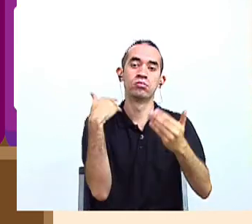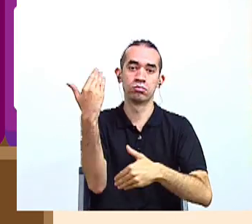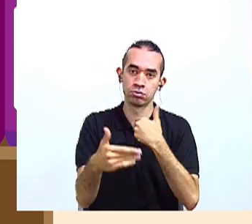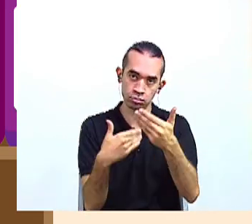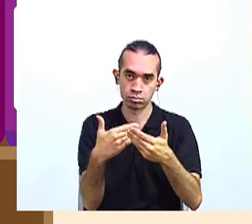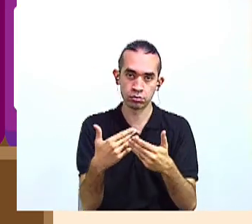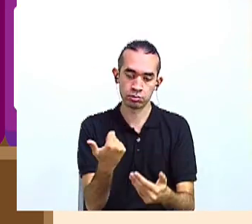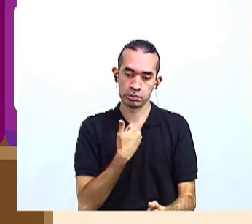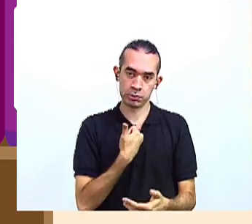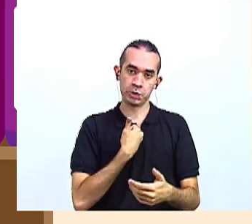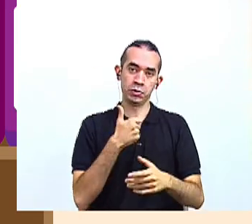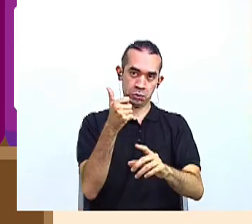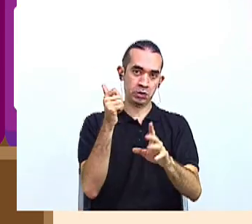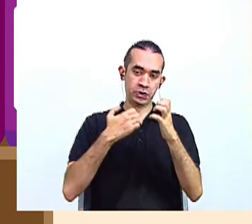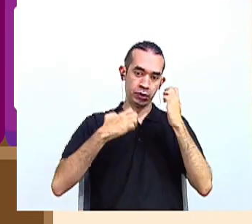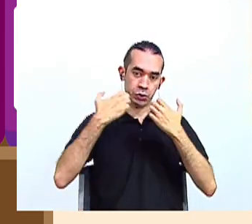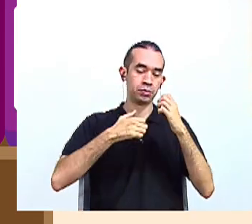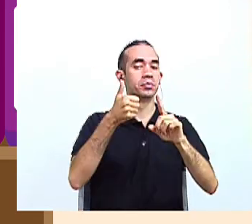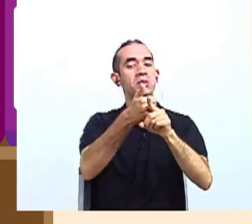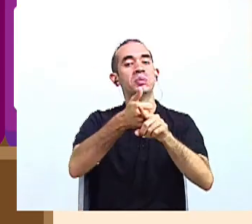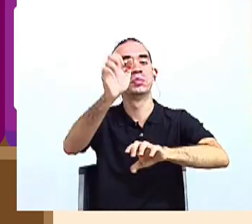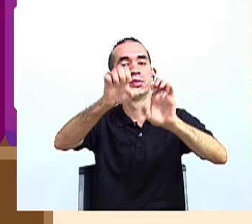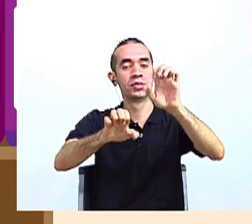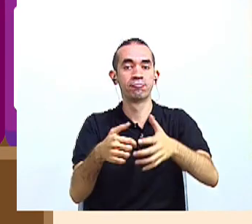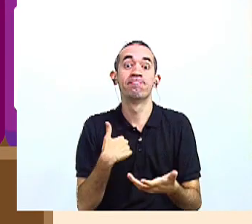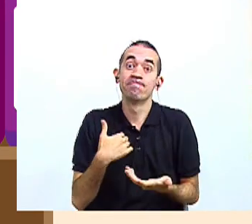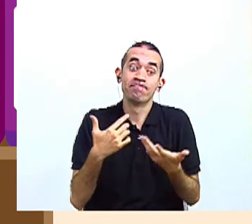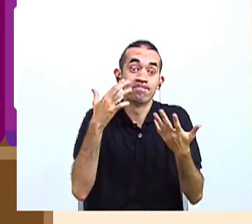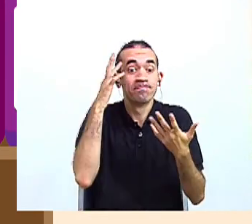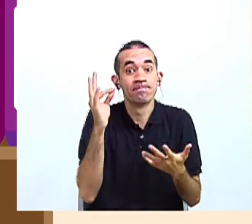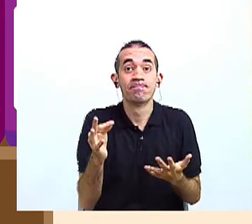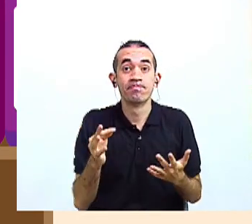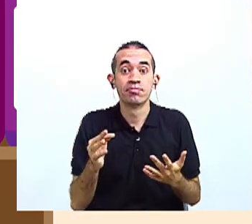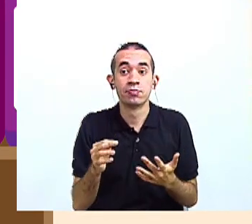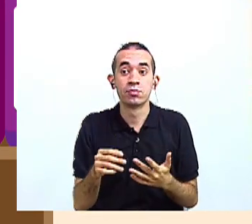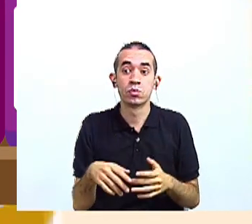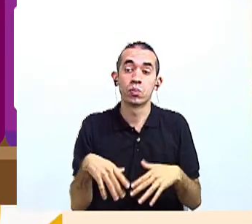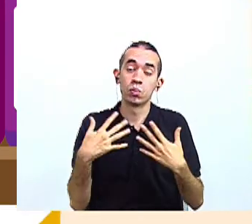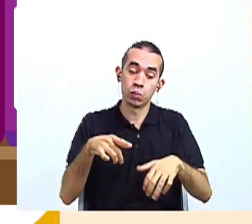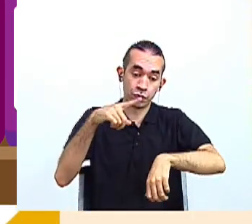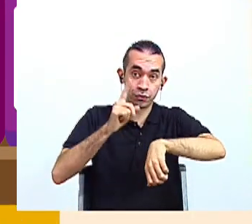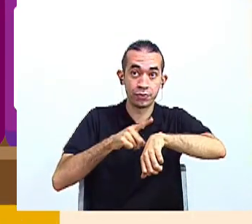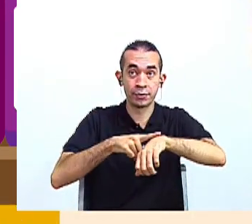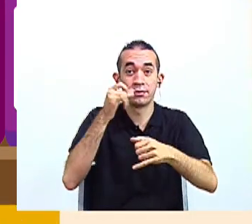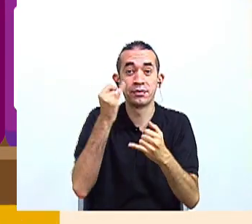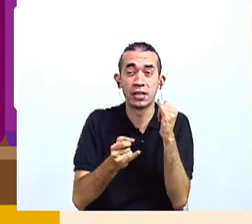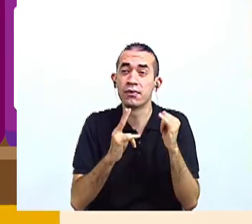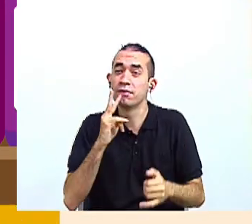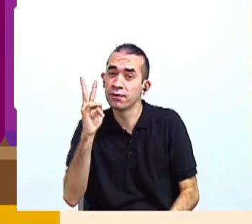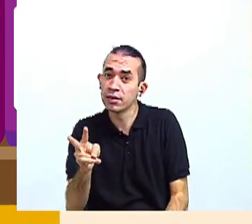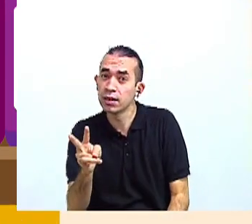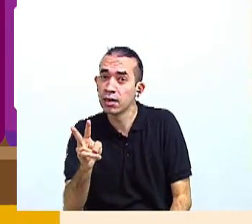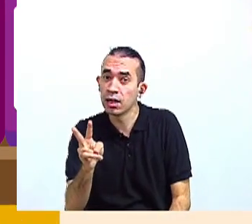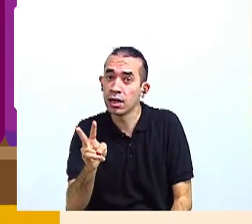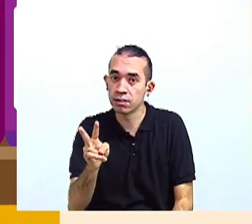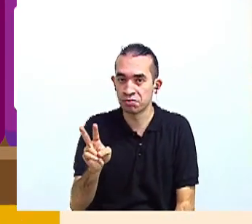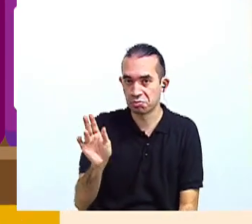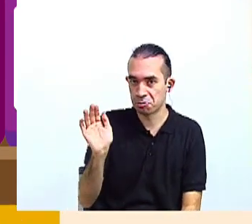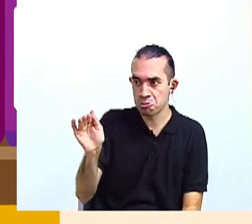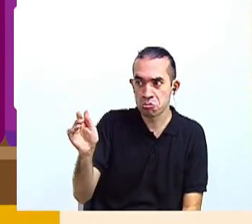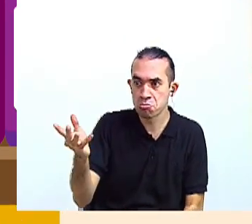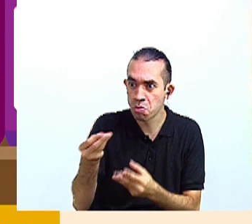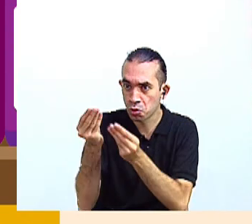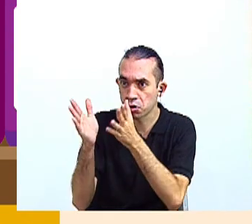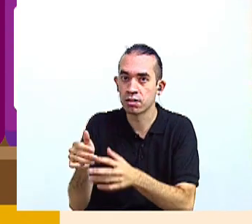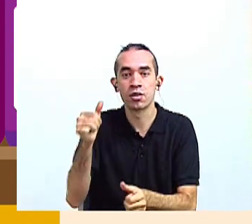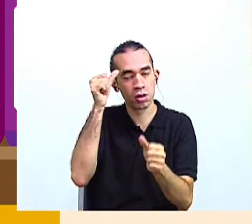de autoevaluación. Bueno, creo que estamos llegando a nuestro final, ¿verdad, señor productor? Recuerden, quien estuvo